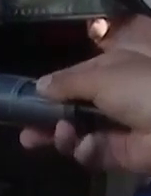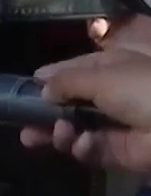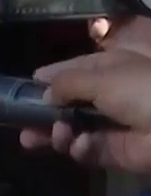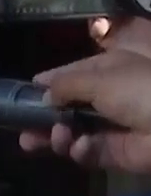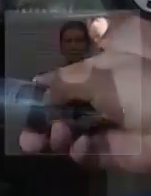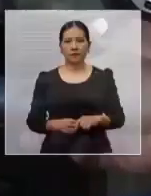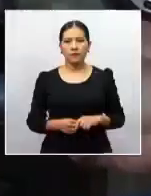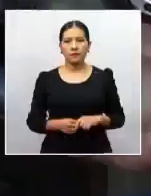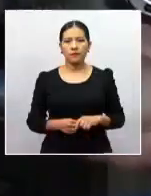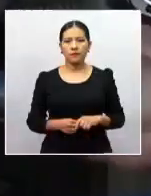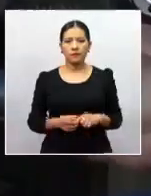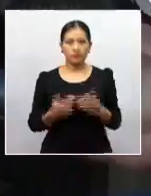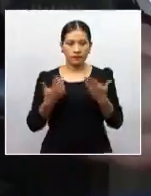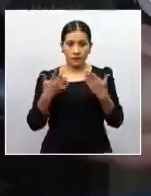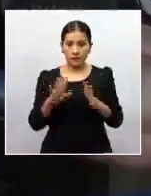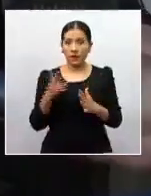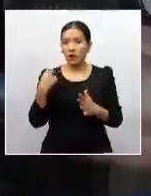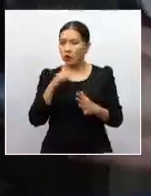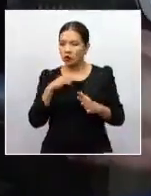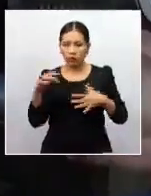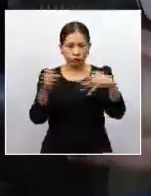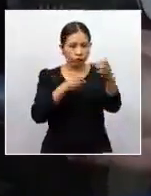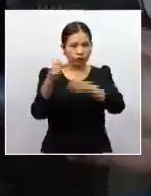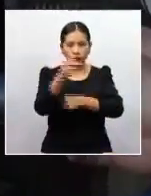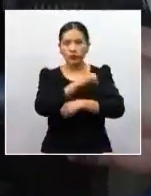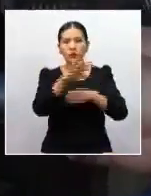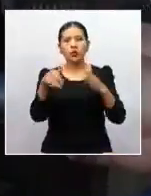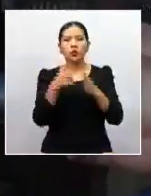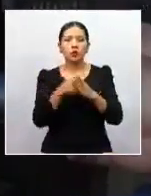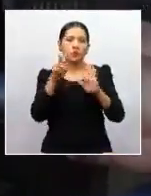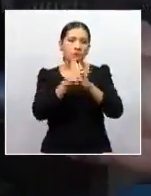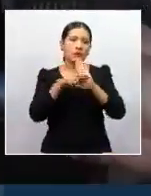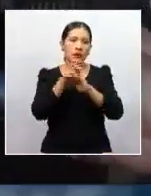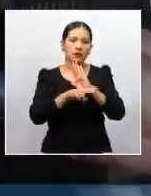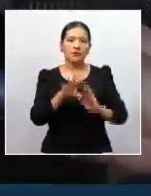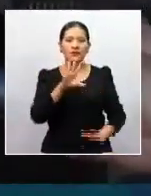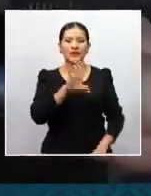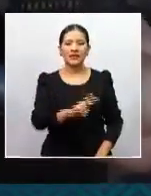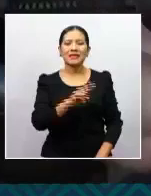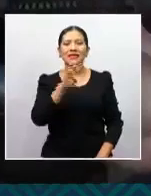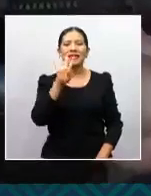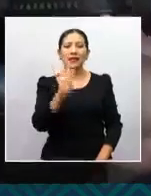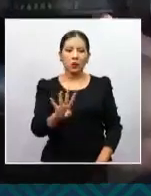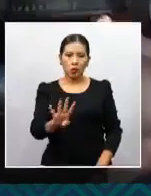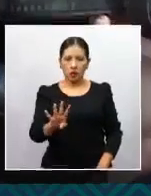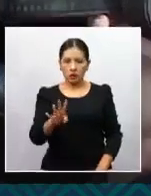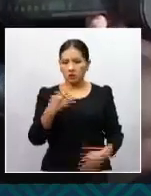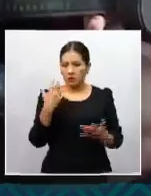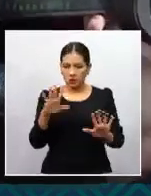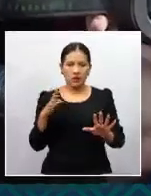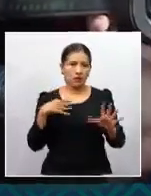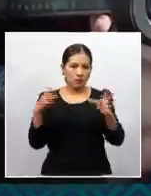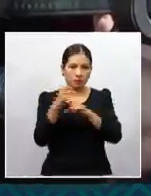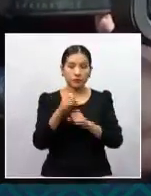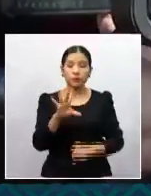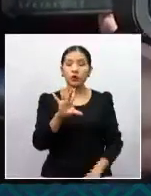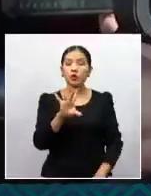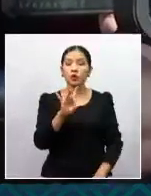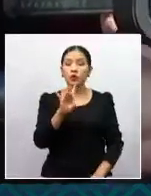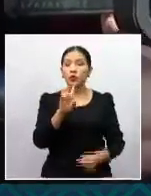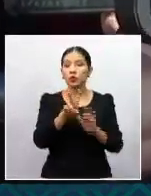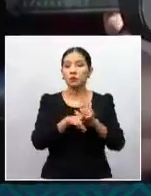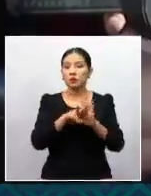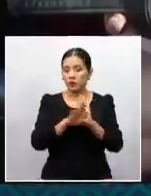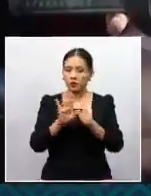Ya se han recolectado imágenes de 64 cámaras de videovigilancia, 8 de cámaras dependientes del Banco